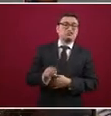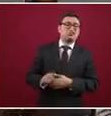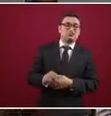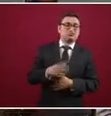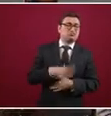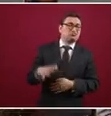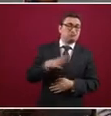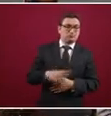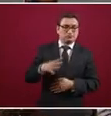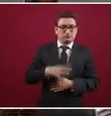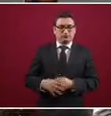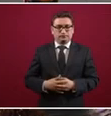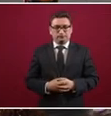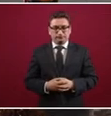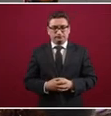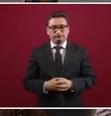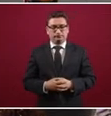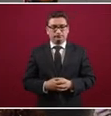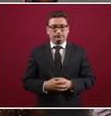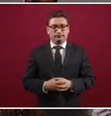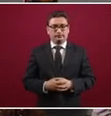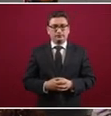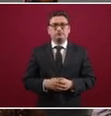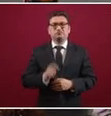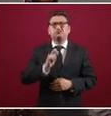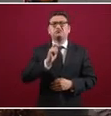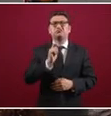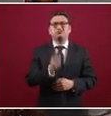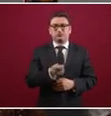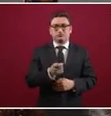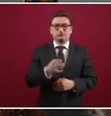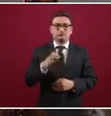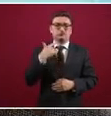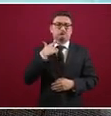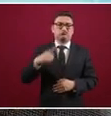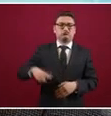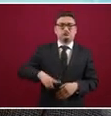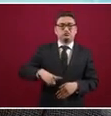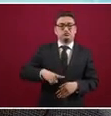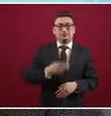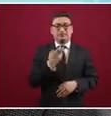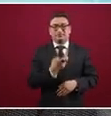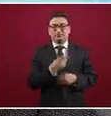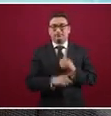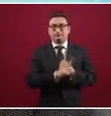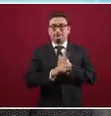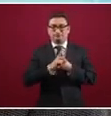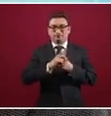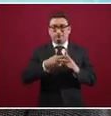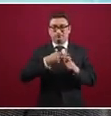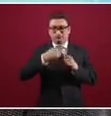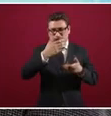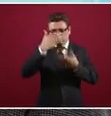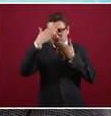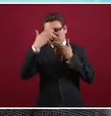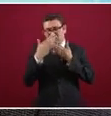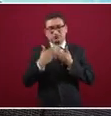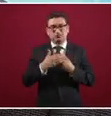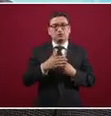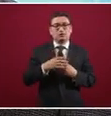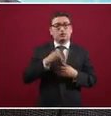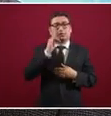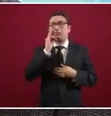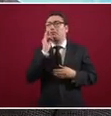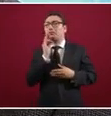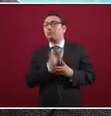buscando no solamente en visibilizar este problema sino tratar de ocultar realmente la magnitud de la tragedia